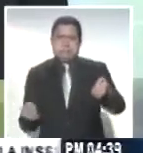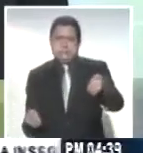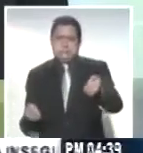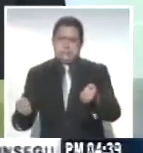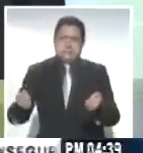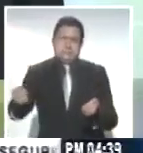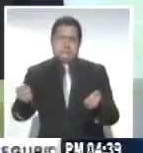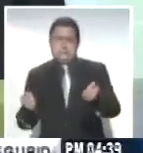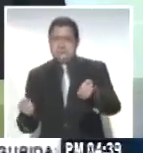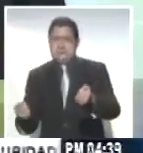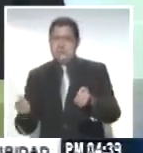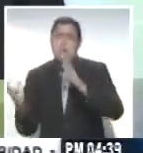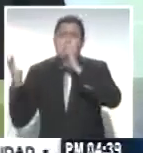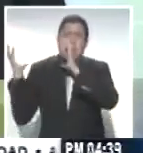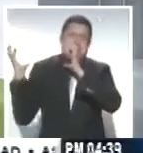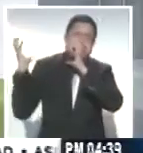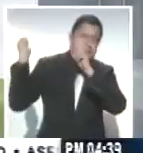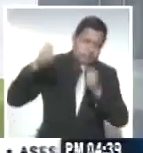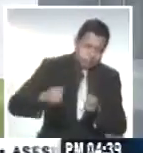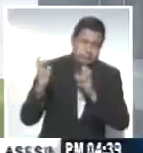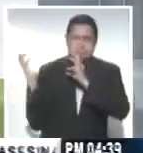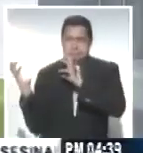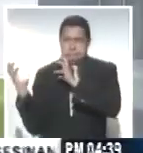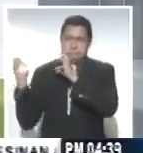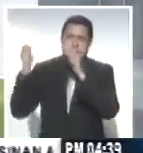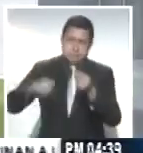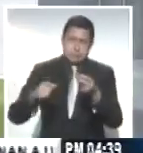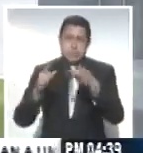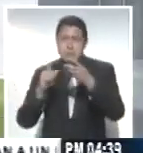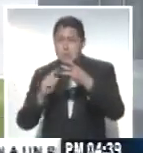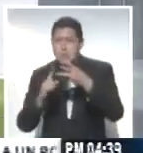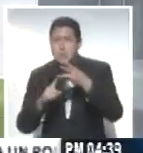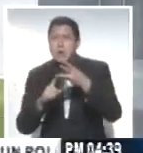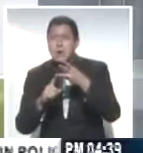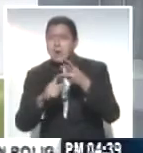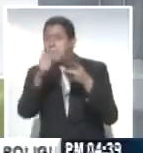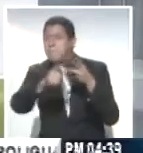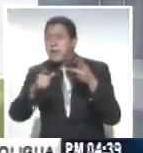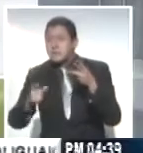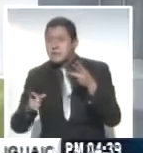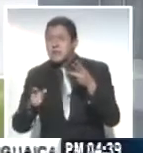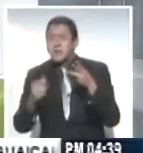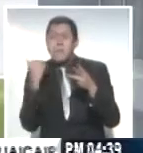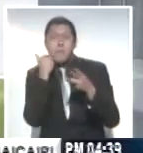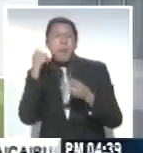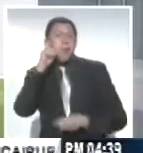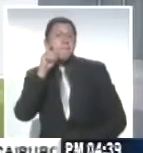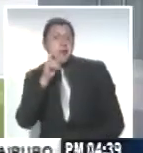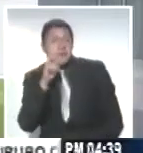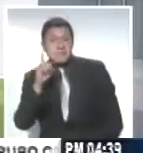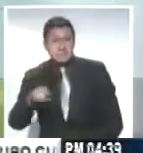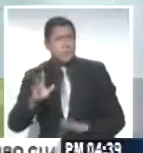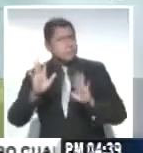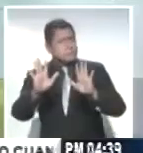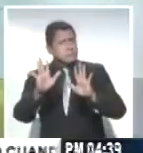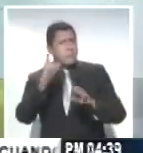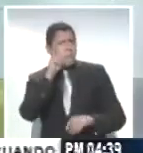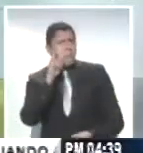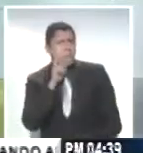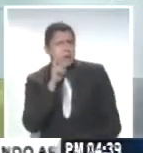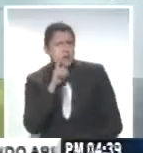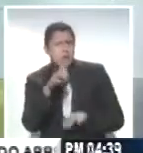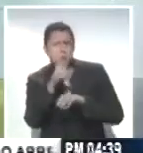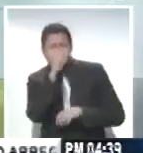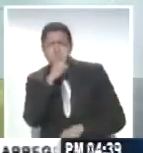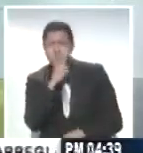que están cargando pesos, ¿no? Además de ello, tenemos que tomar en cuenta las personas, las mujeres embarazadas y las mujeres de mayor